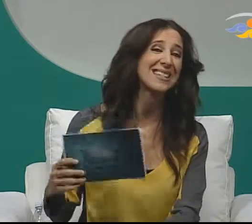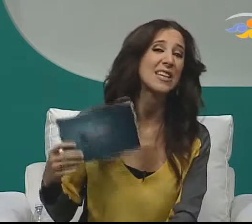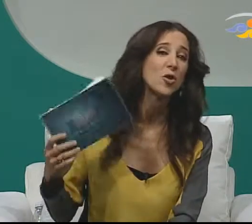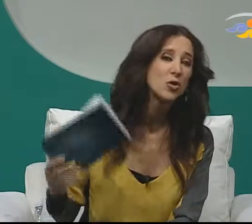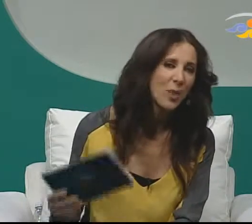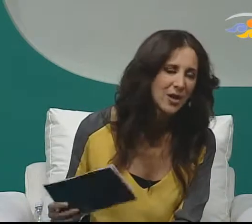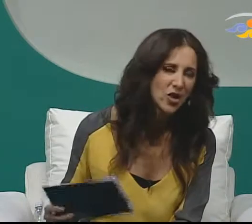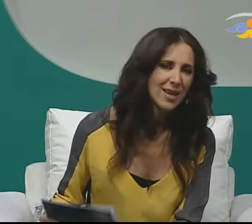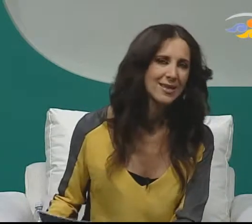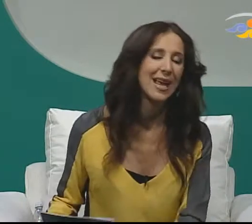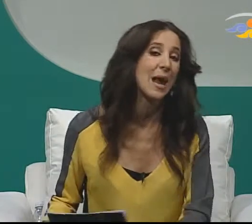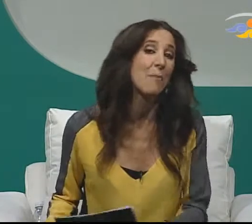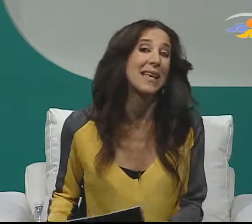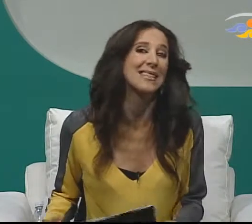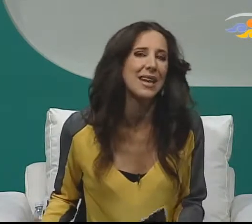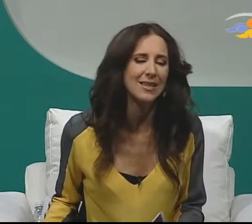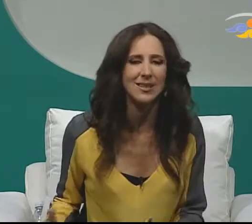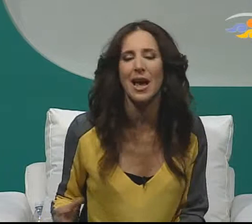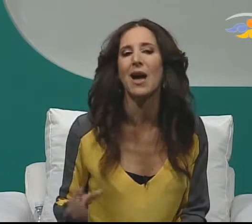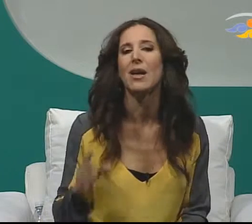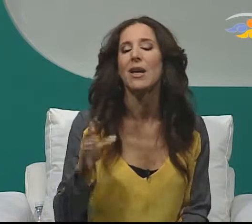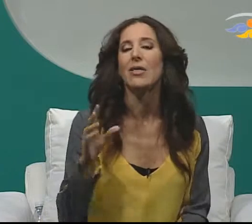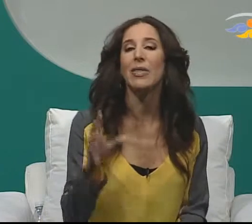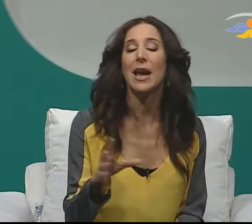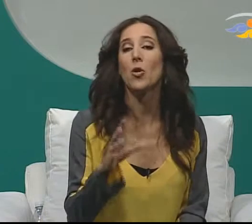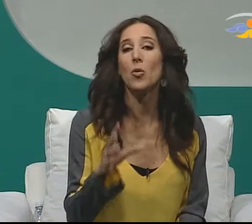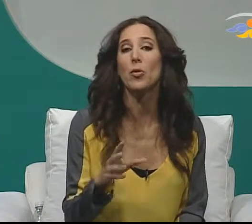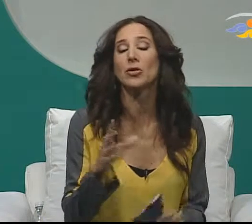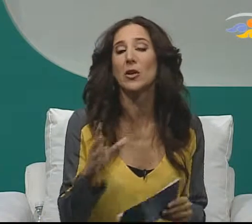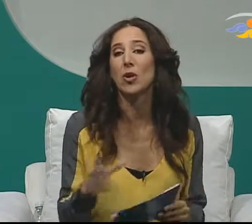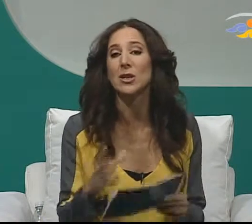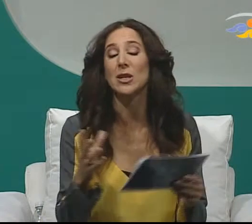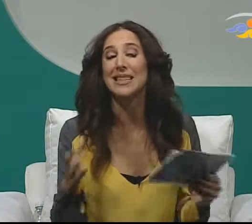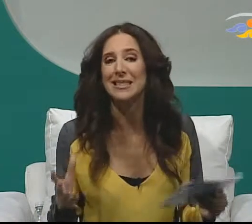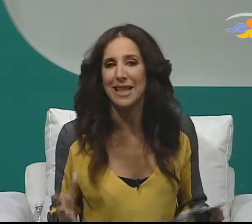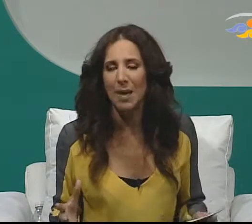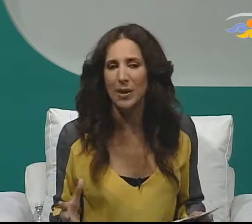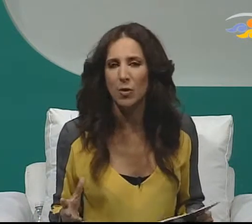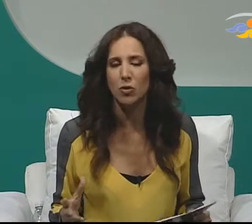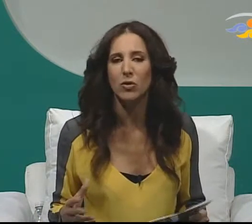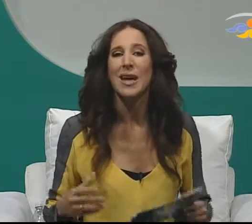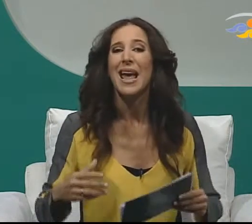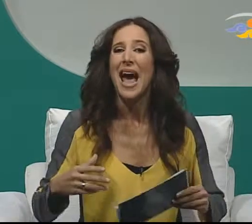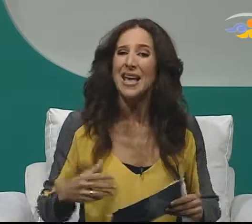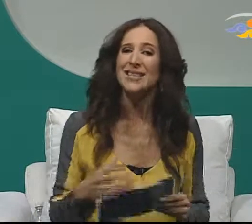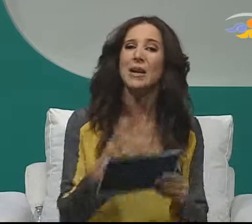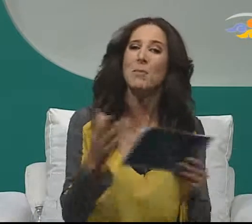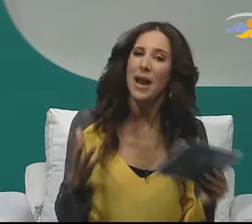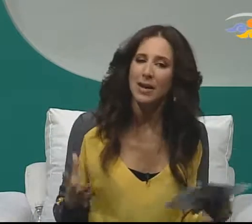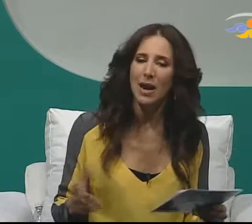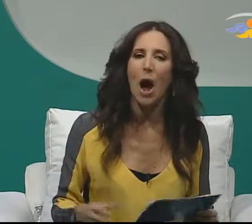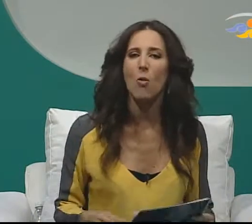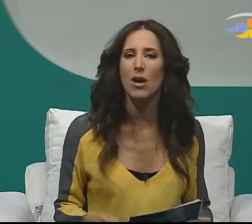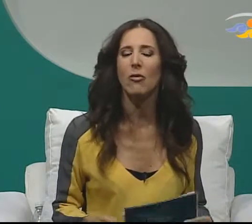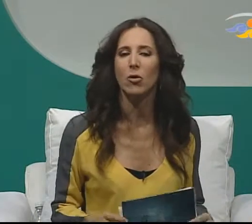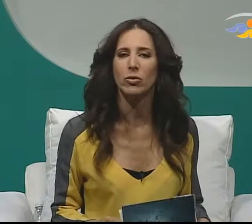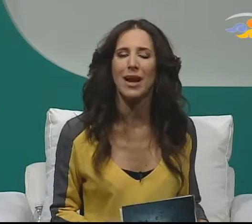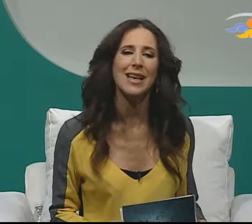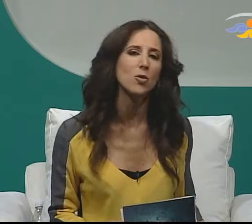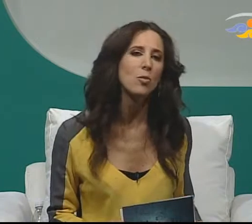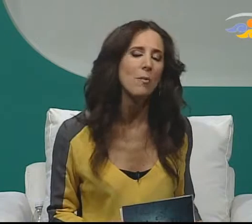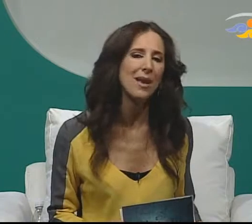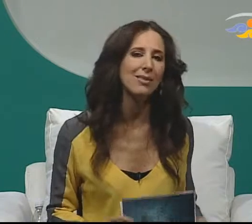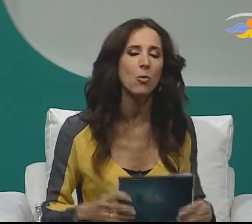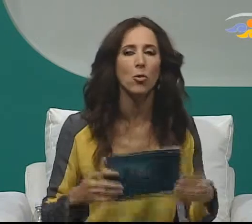y hasta sospechas de la presencia de grupos terroristas islámicos hacen ver a una